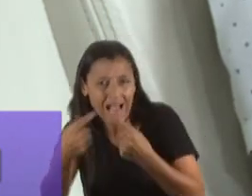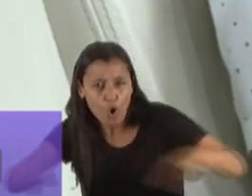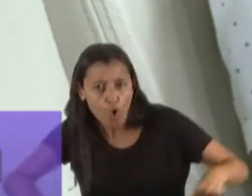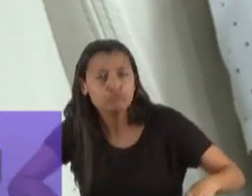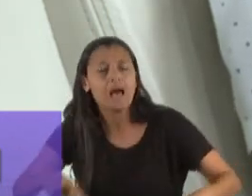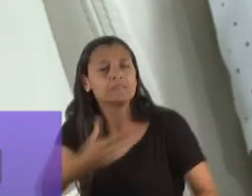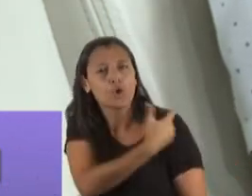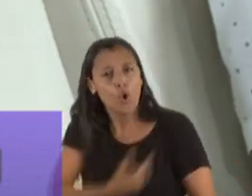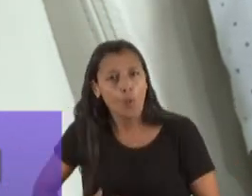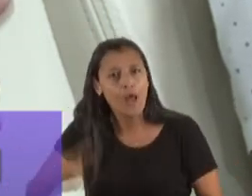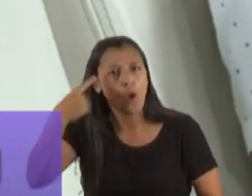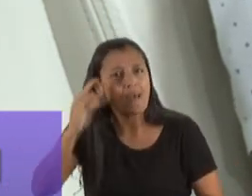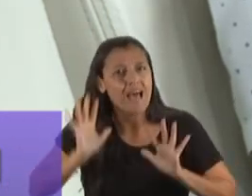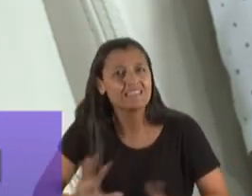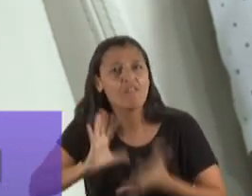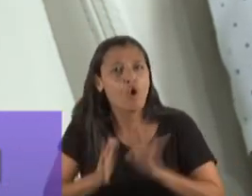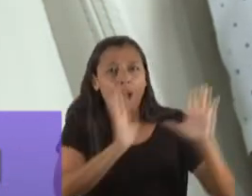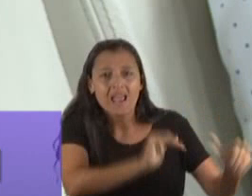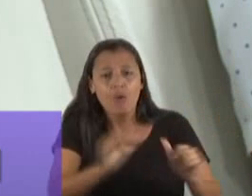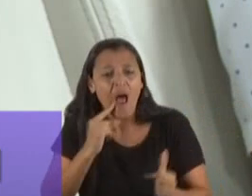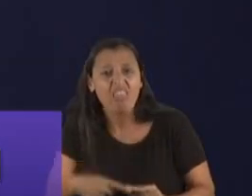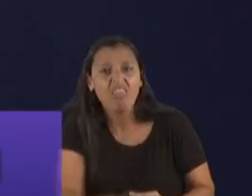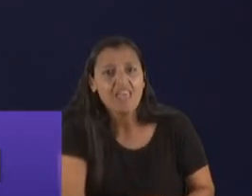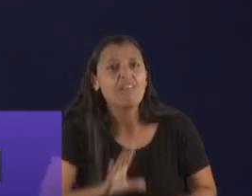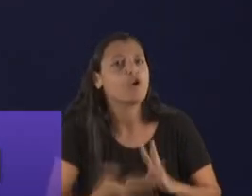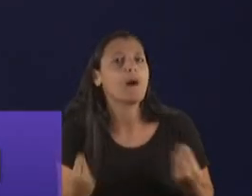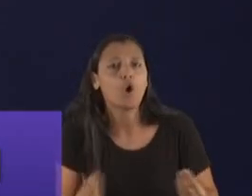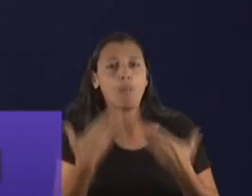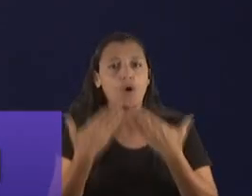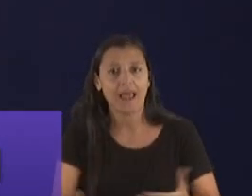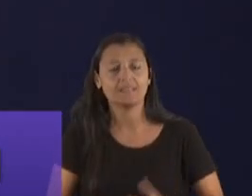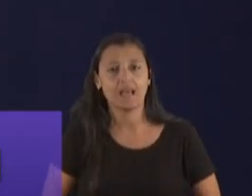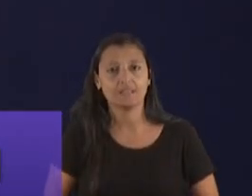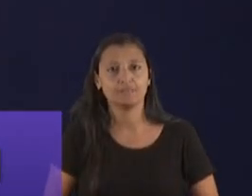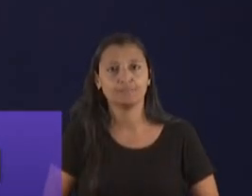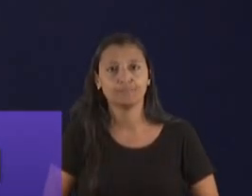también para avanzar en el mismo sentido en los próximos días. Gracias. Sí, hay,